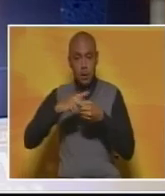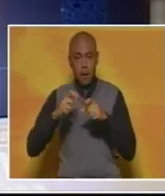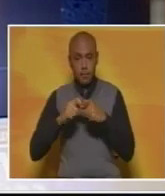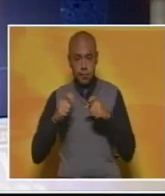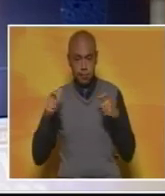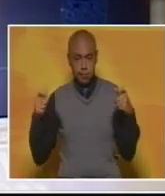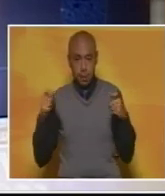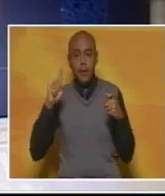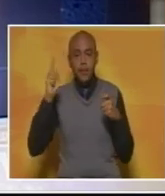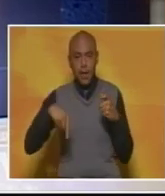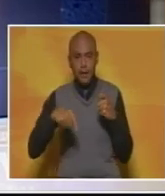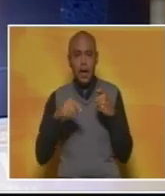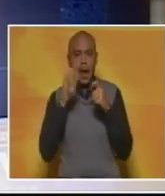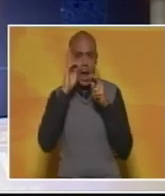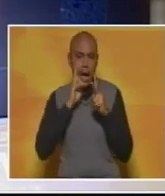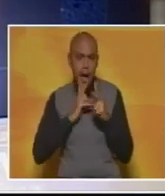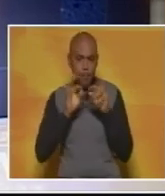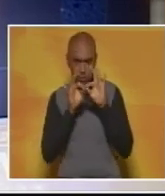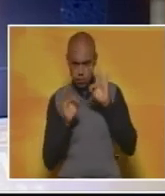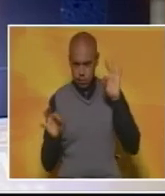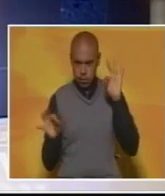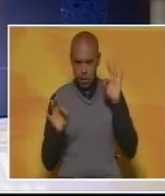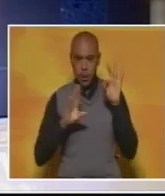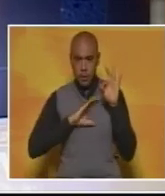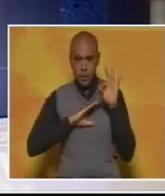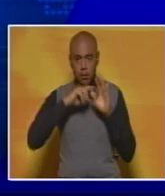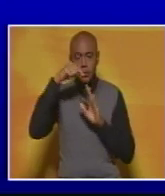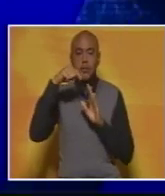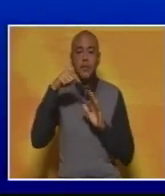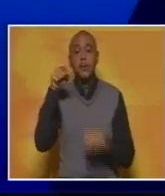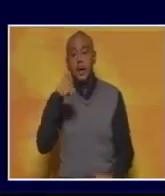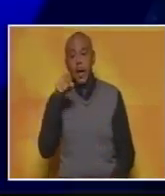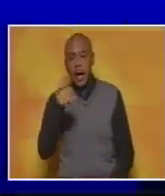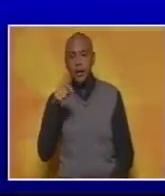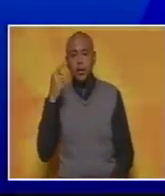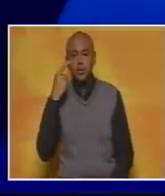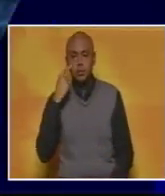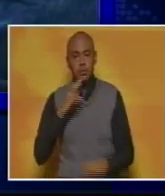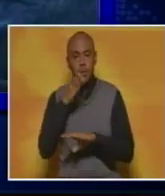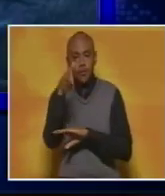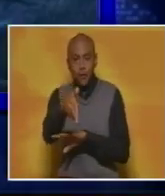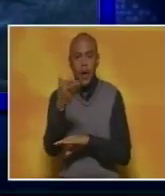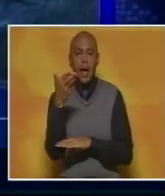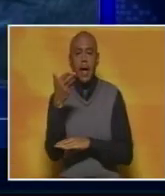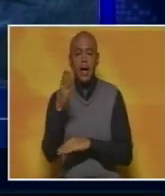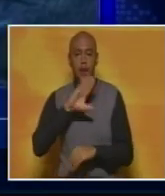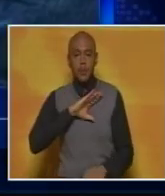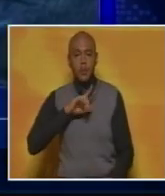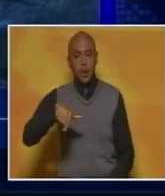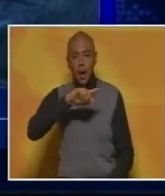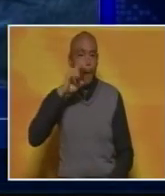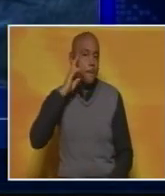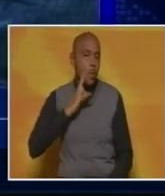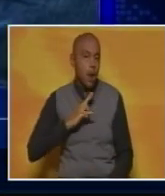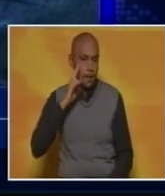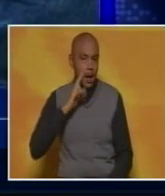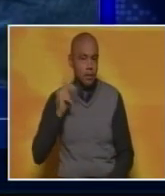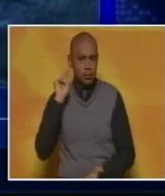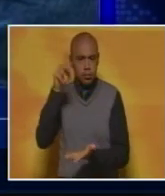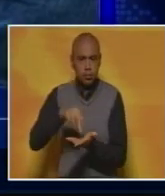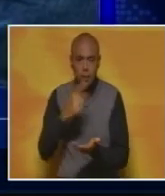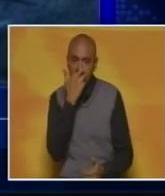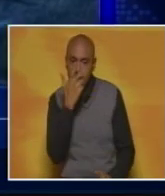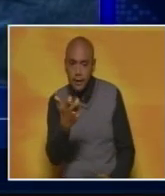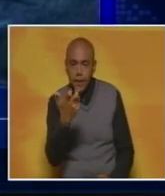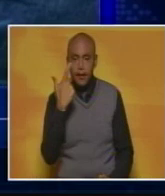capacidad de la refinación y el mantenimiento de refinerías. Durante un recorrido por la planta ubicada en el estado Bolívar, Quevedo destacó que